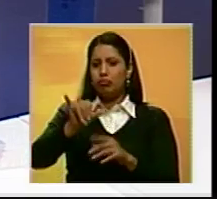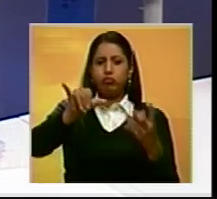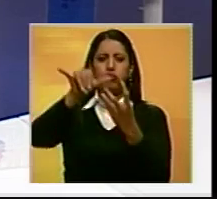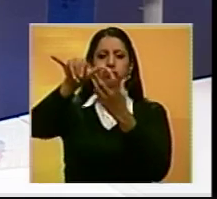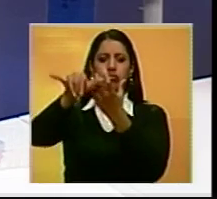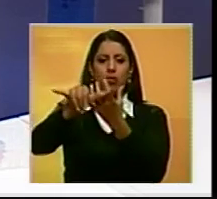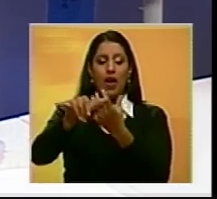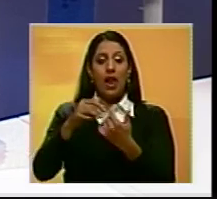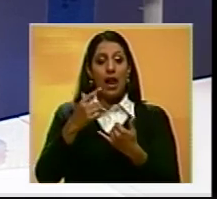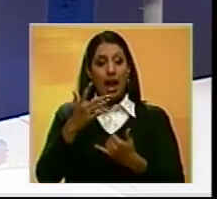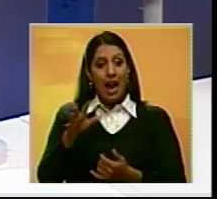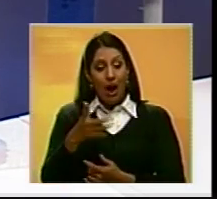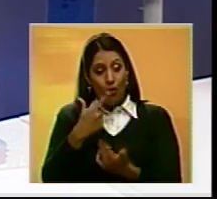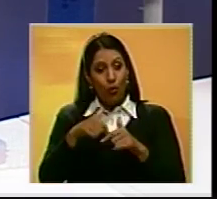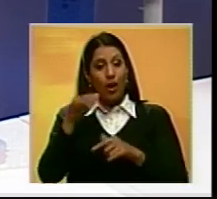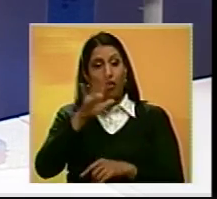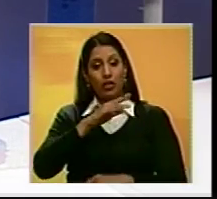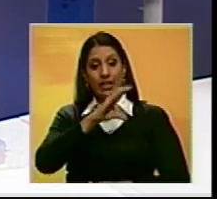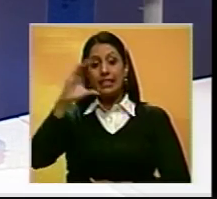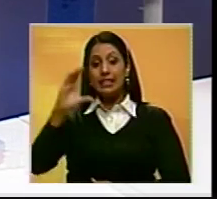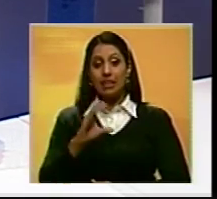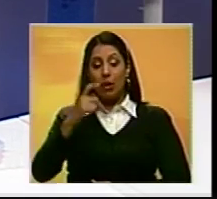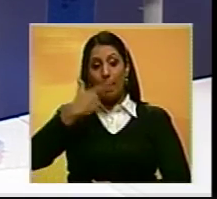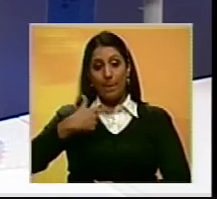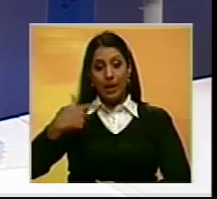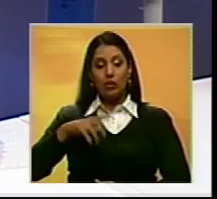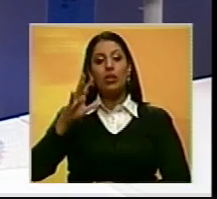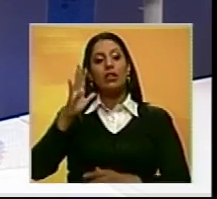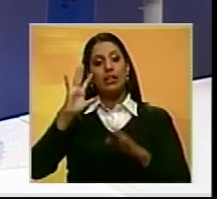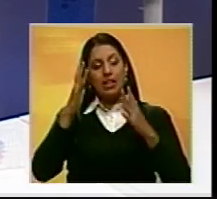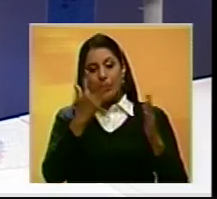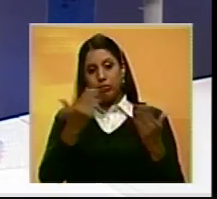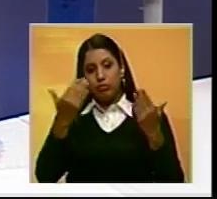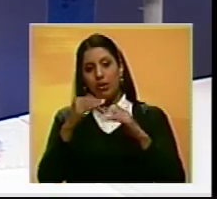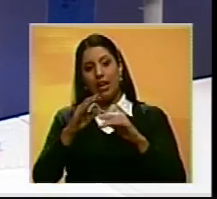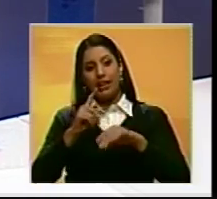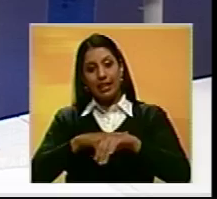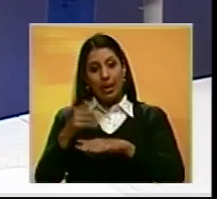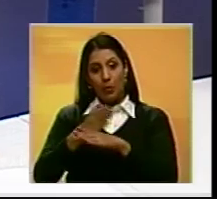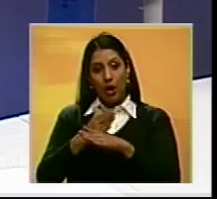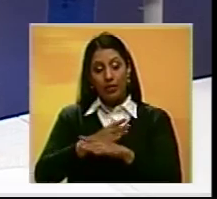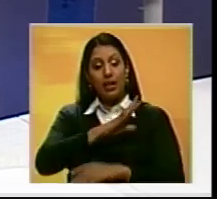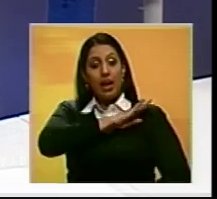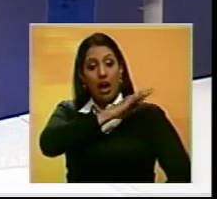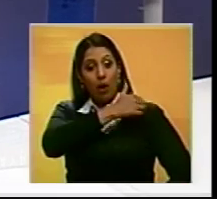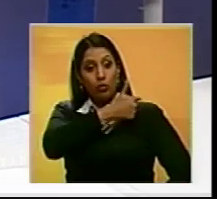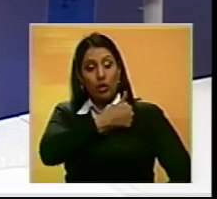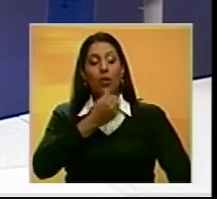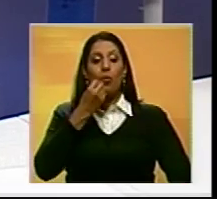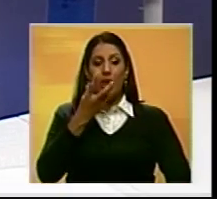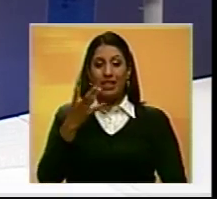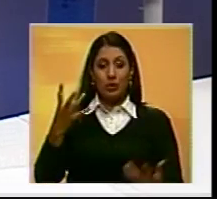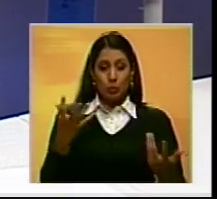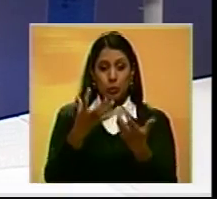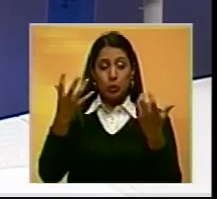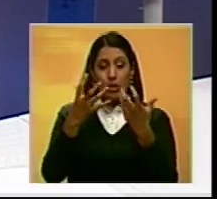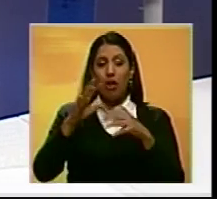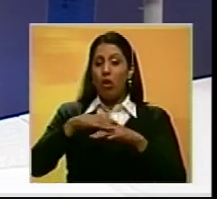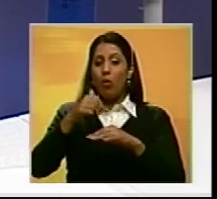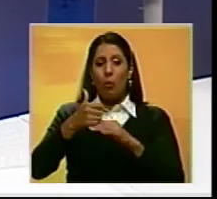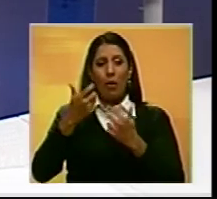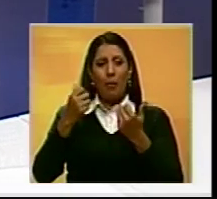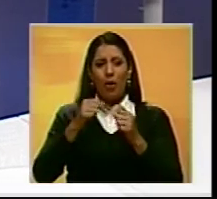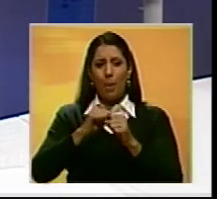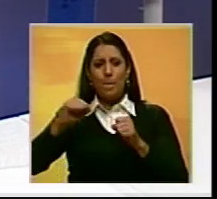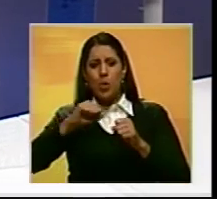El accidente se produjo en Chicago y los pasajeros lograron evacuar a tiempo. Las autoridades indicaron que las llamas se originaron al